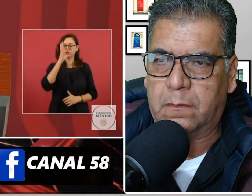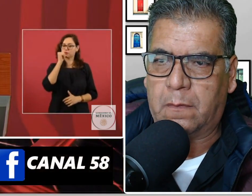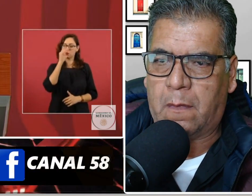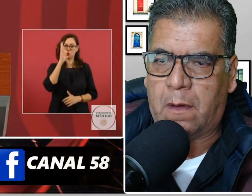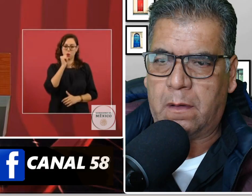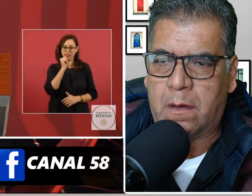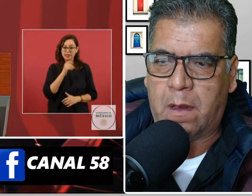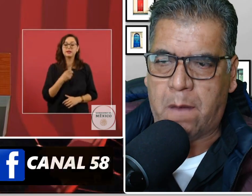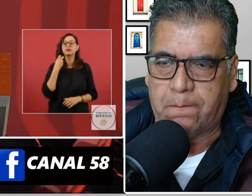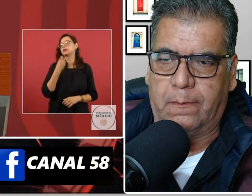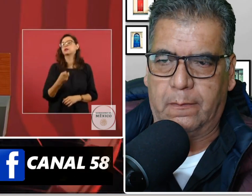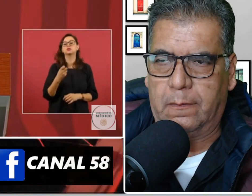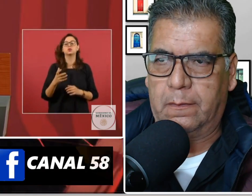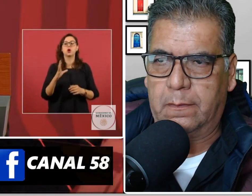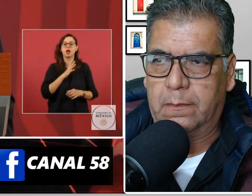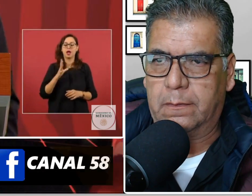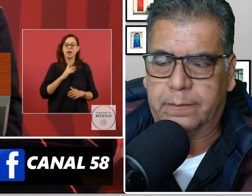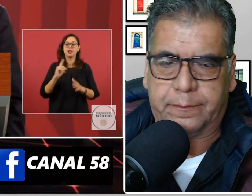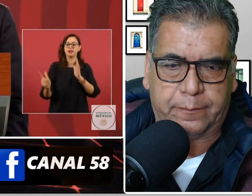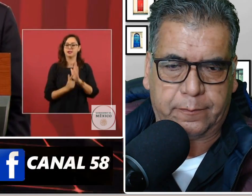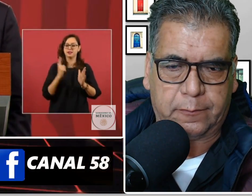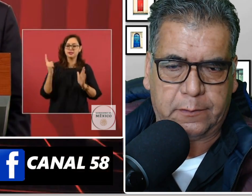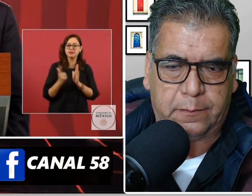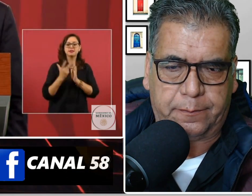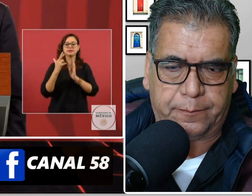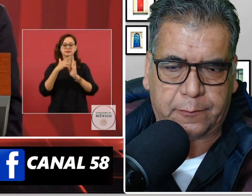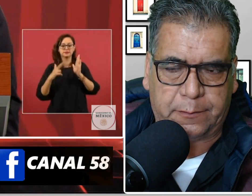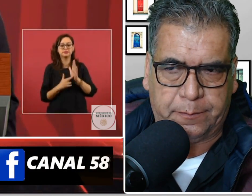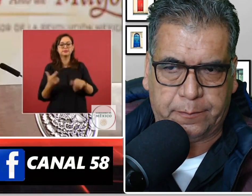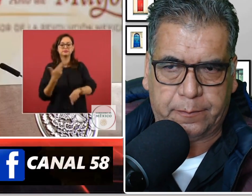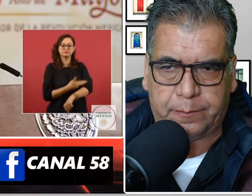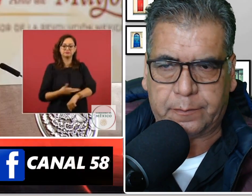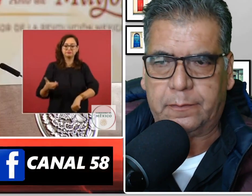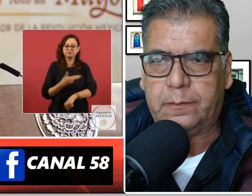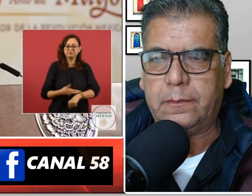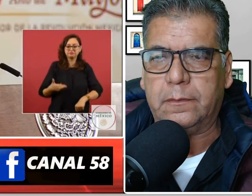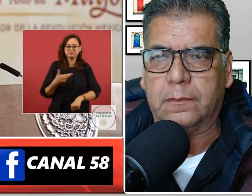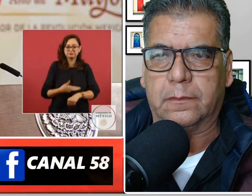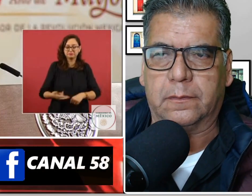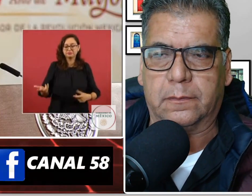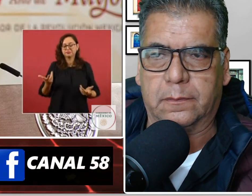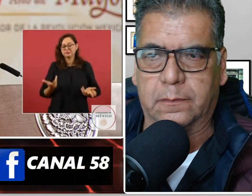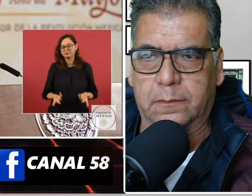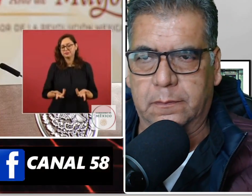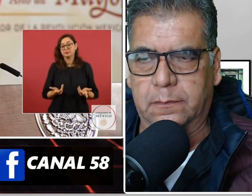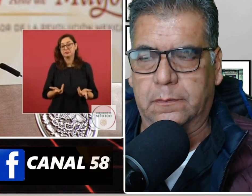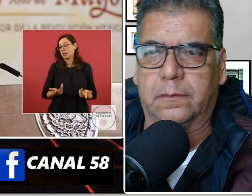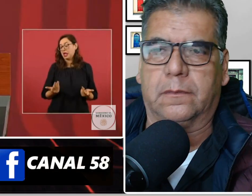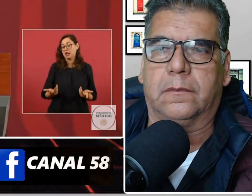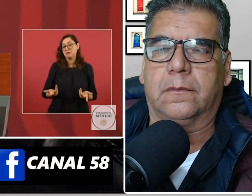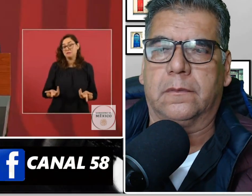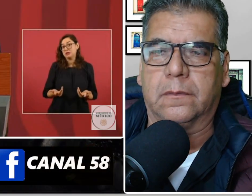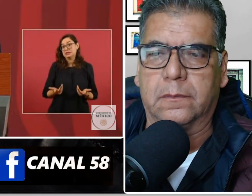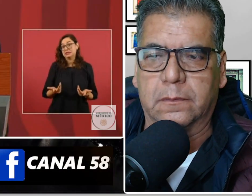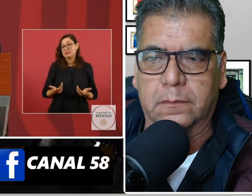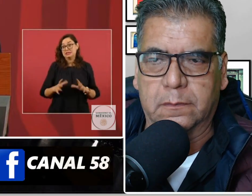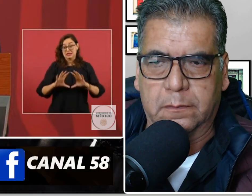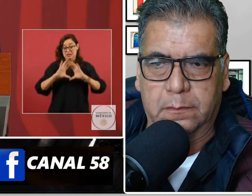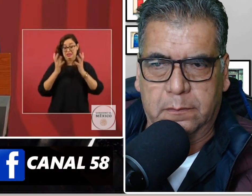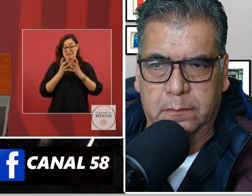contra el sistema financiero, cuya estabilidad y buen funcionamiento vinculado a los intereses de la